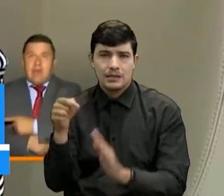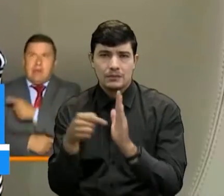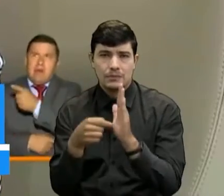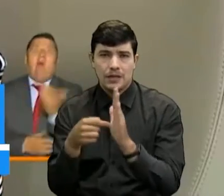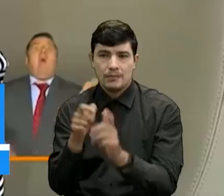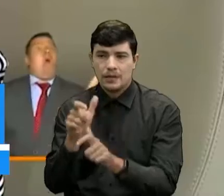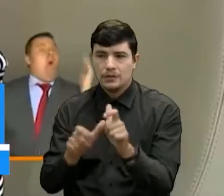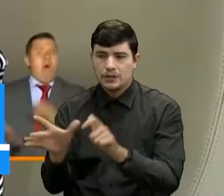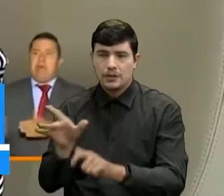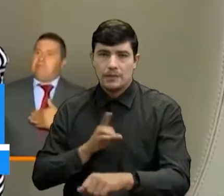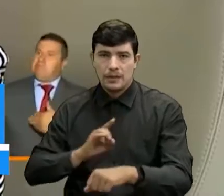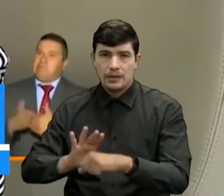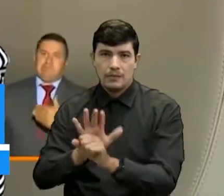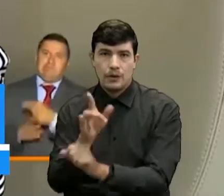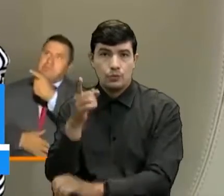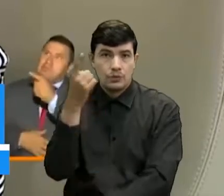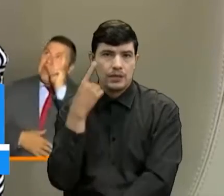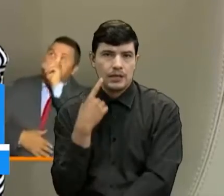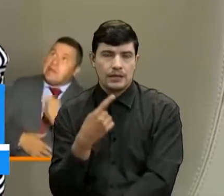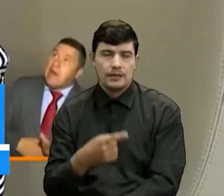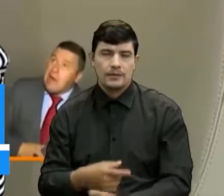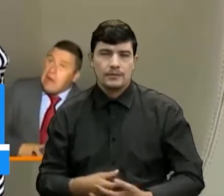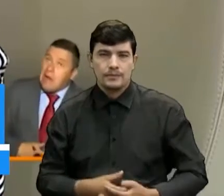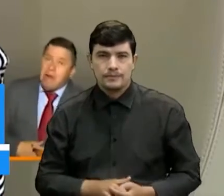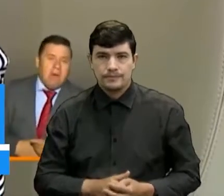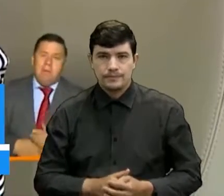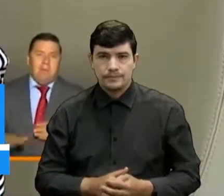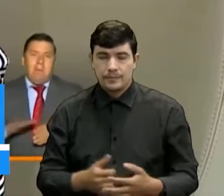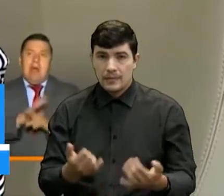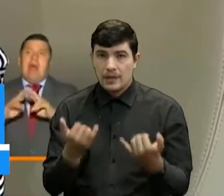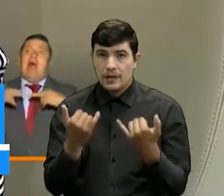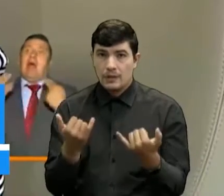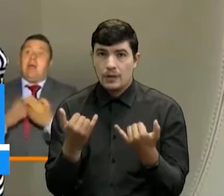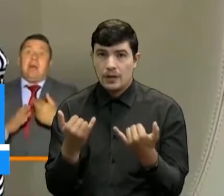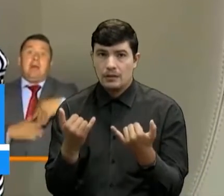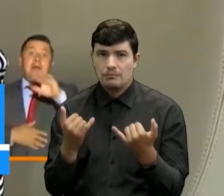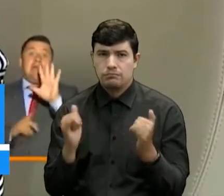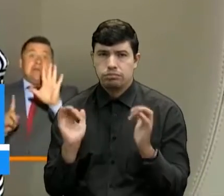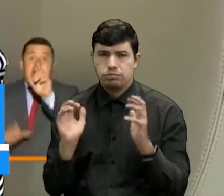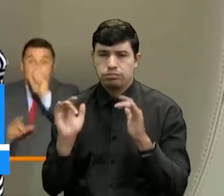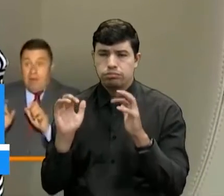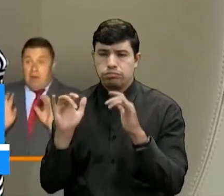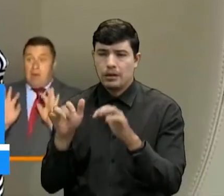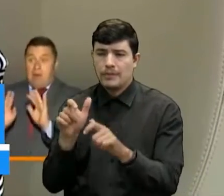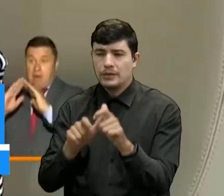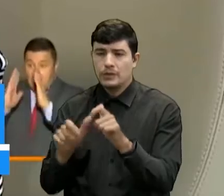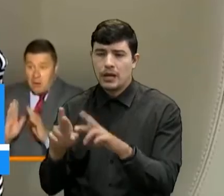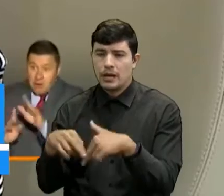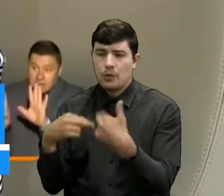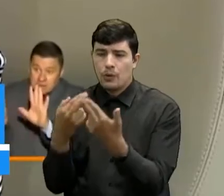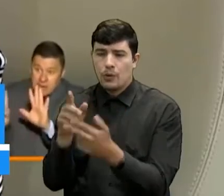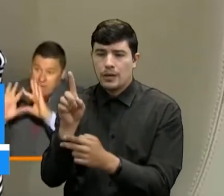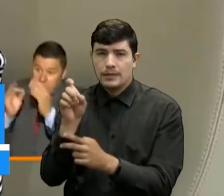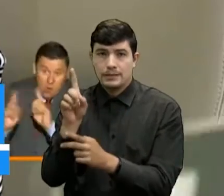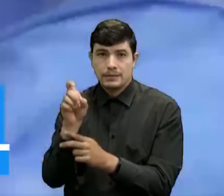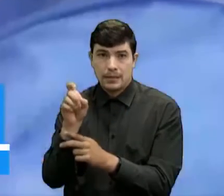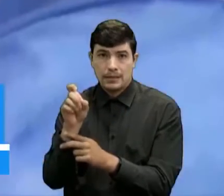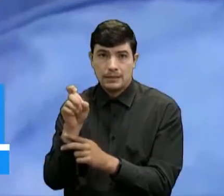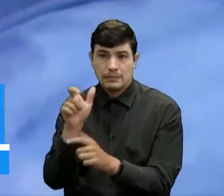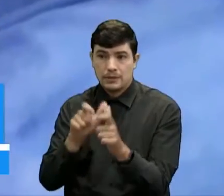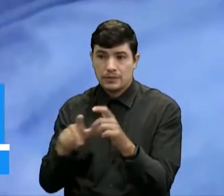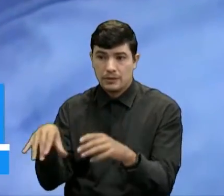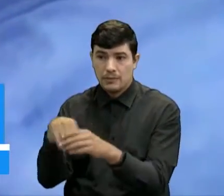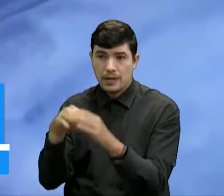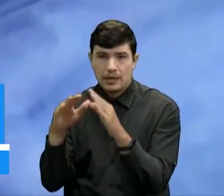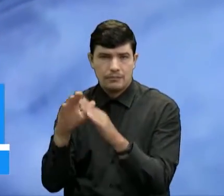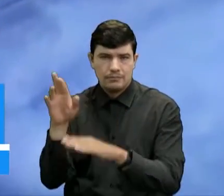tomado nuevas medidas. No se están permitiendo reuniones de más de 6 personas en casas que no pertenezcan al núcleo